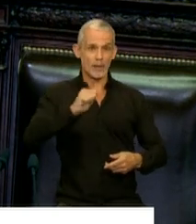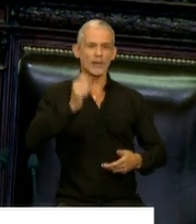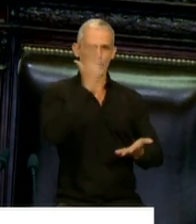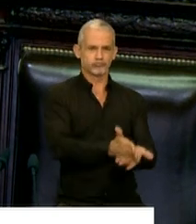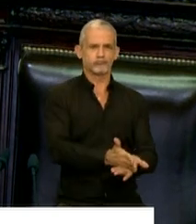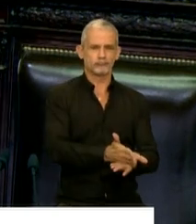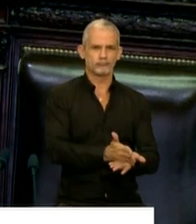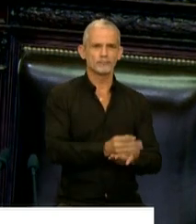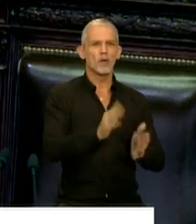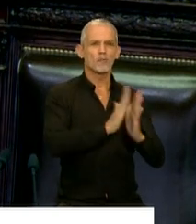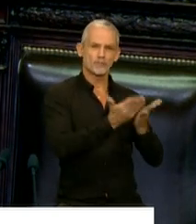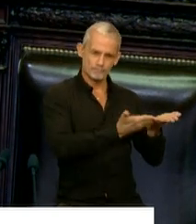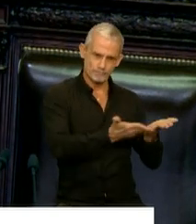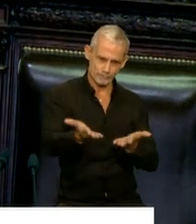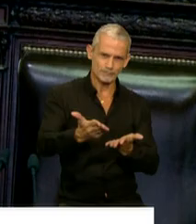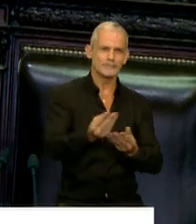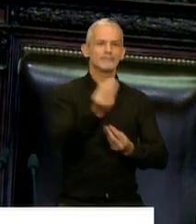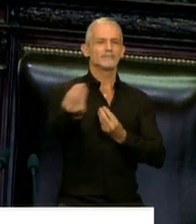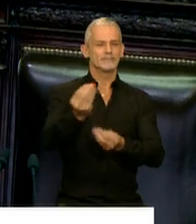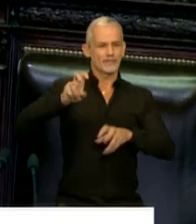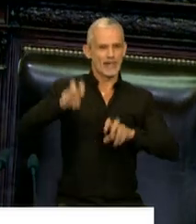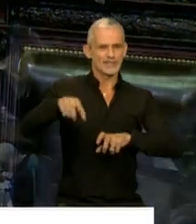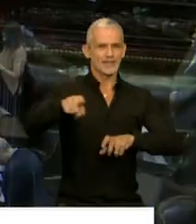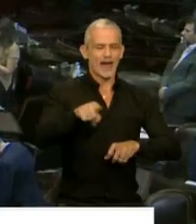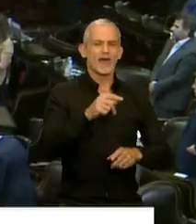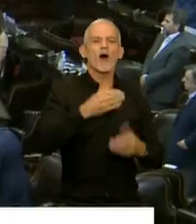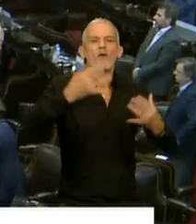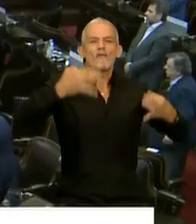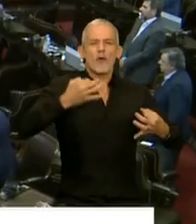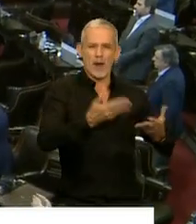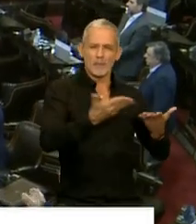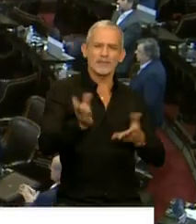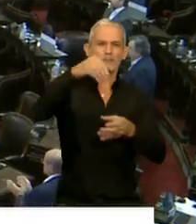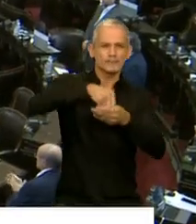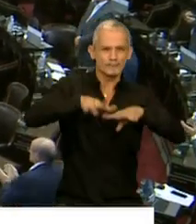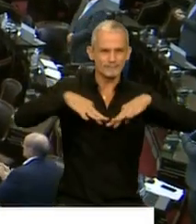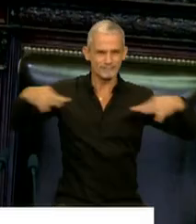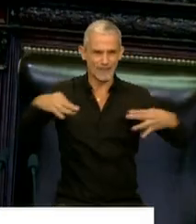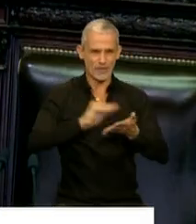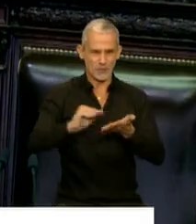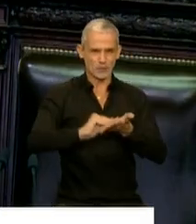demanden. La invito a ocupar su banca, queda usted formalmente incorporada.